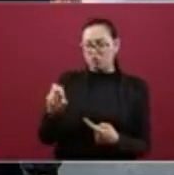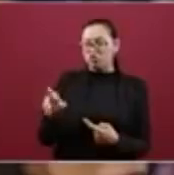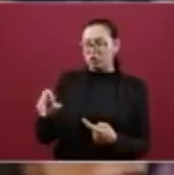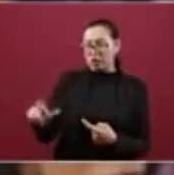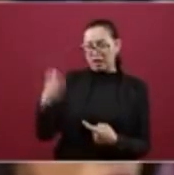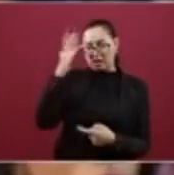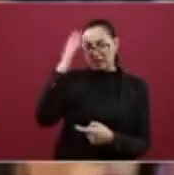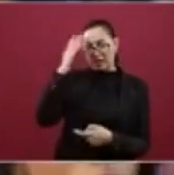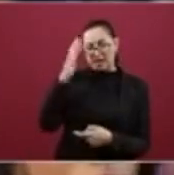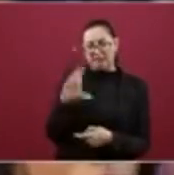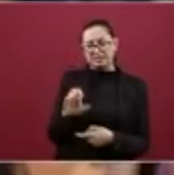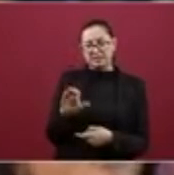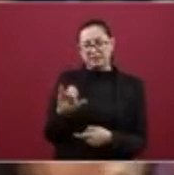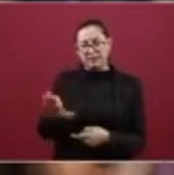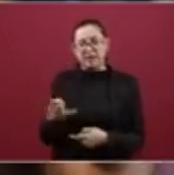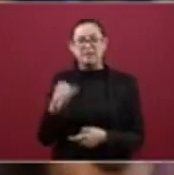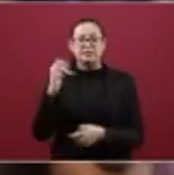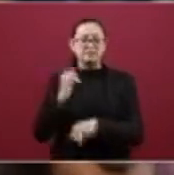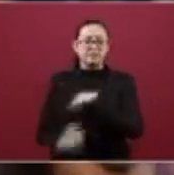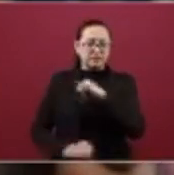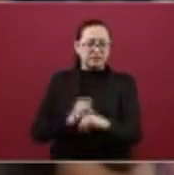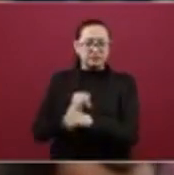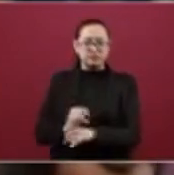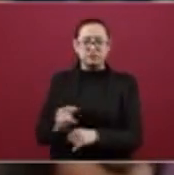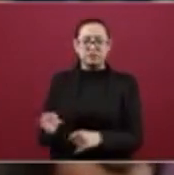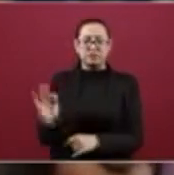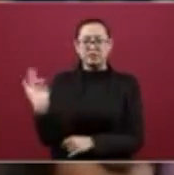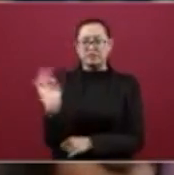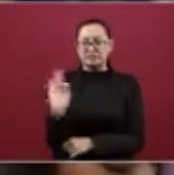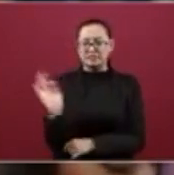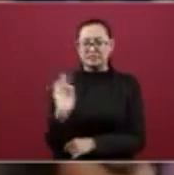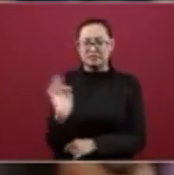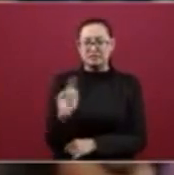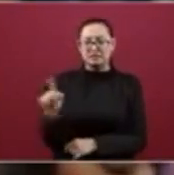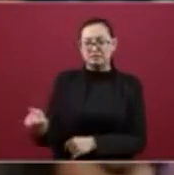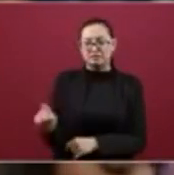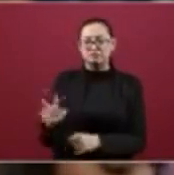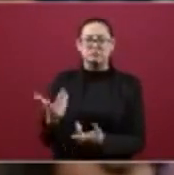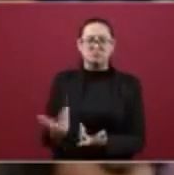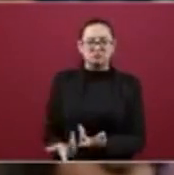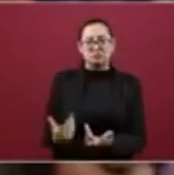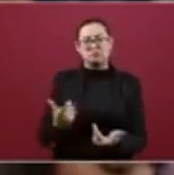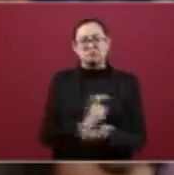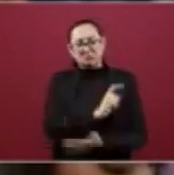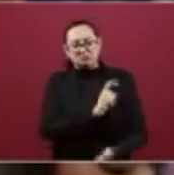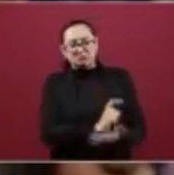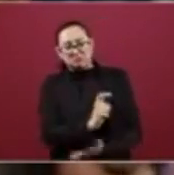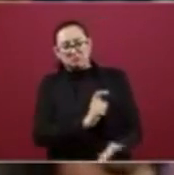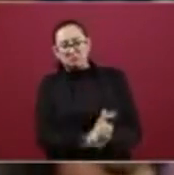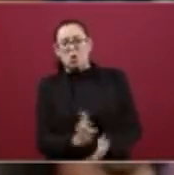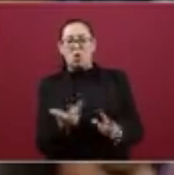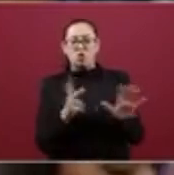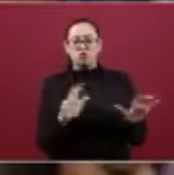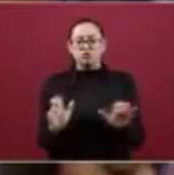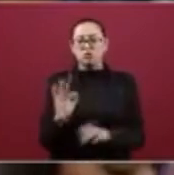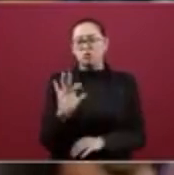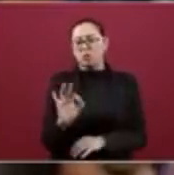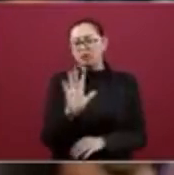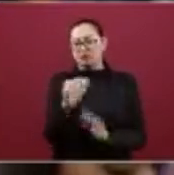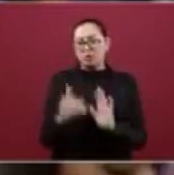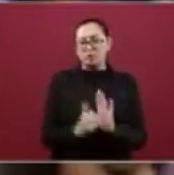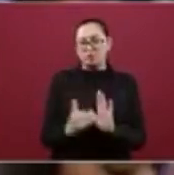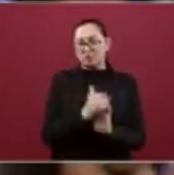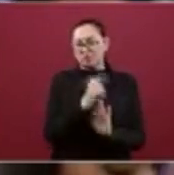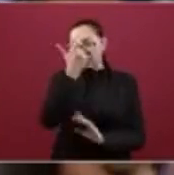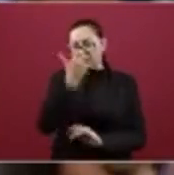CFE Energía y CFE Internacional, en algo que podría significar para la Comisión compromisos financieros mínimos por 845 mil millones